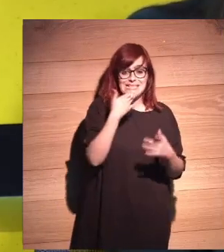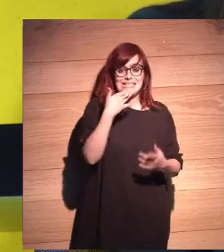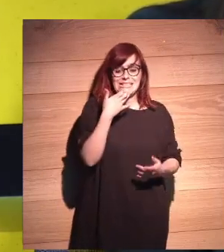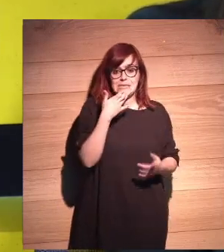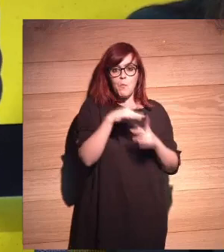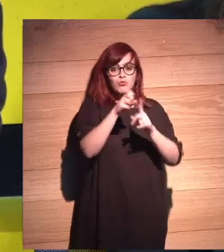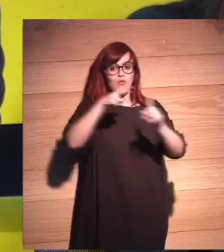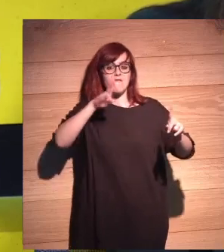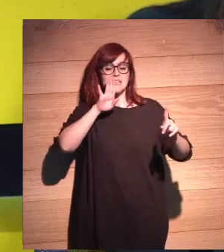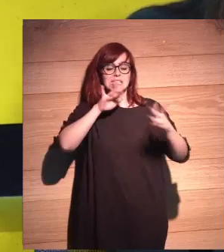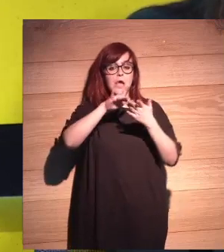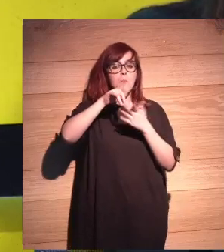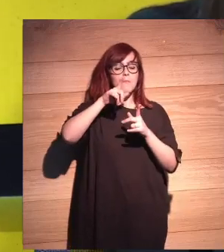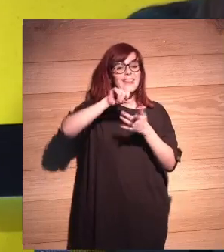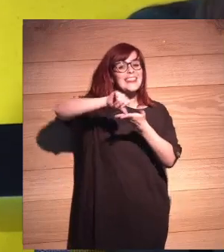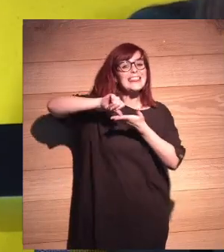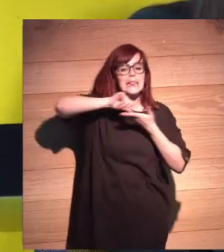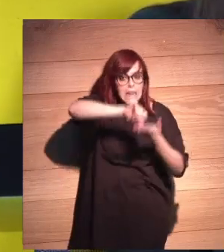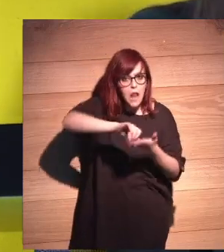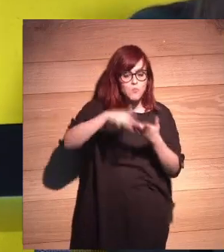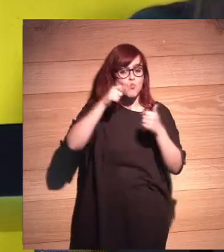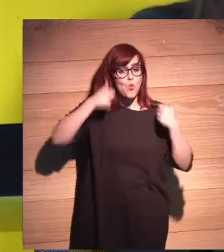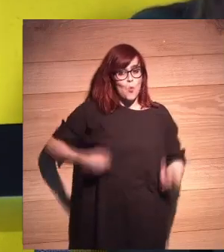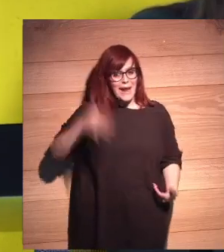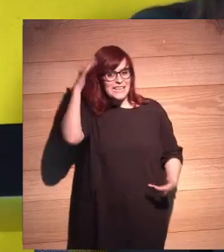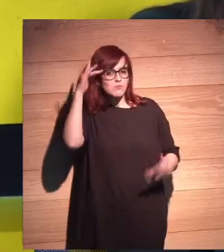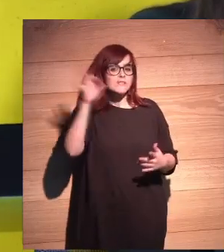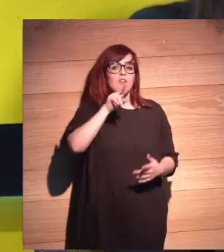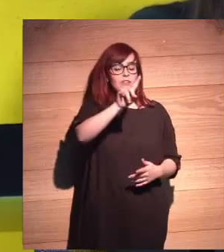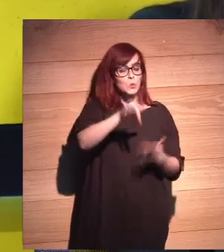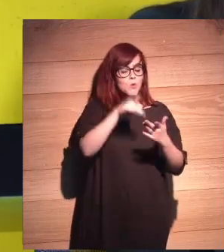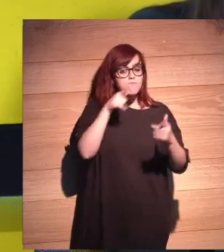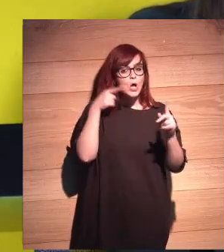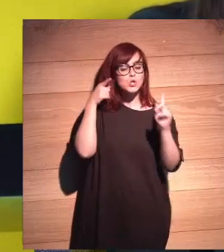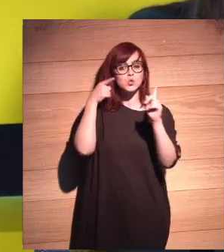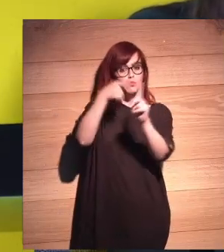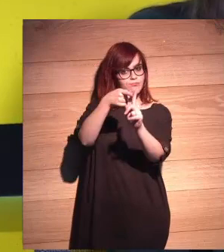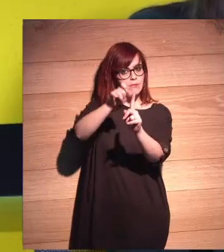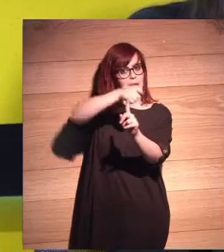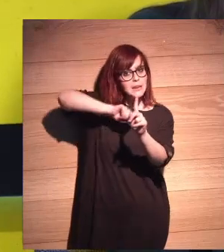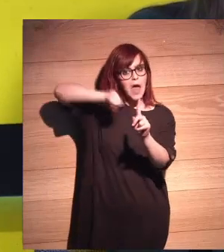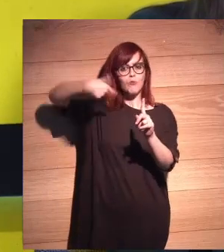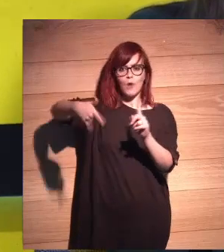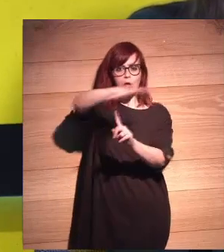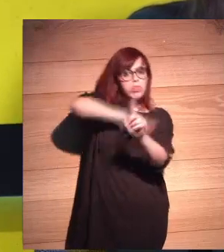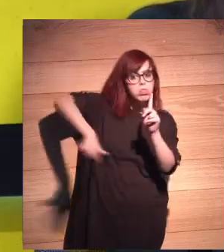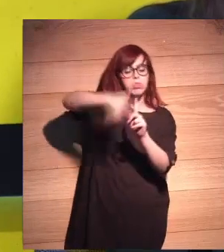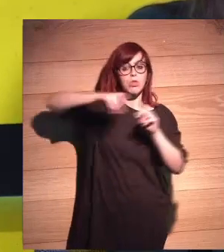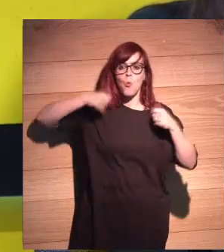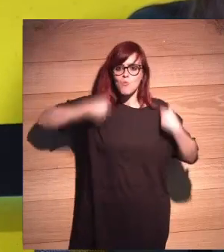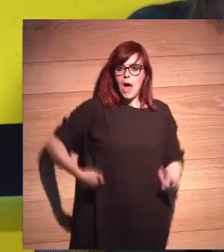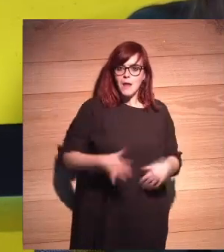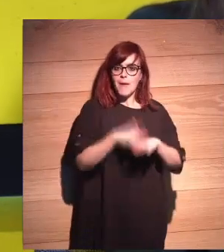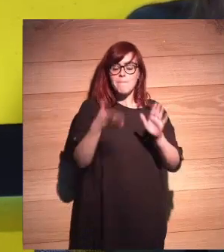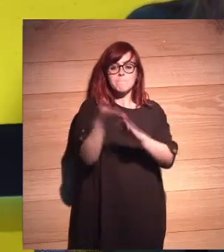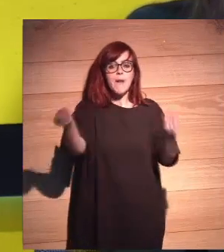visión centrada en la persona del humanismo para el siglo XXI, centrado en la naturaleza humana,